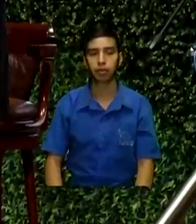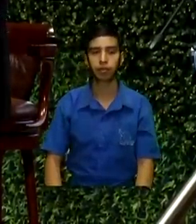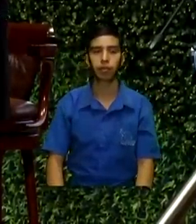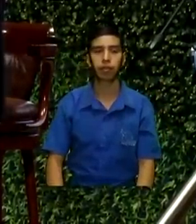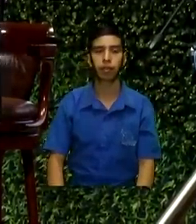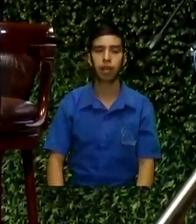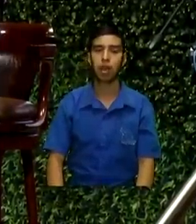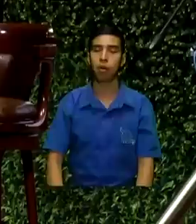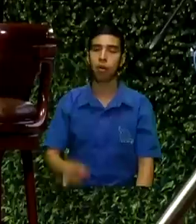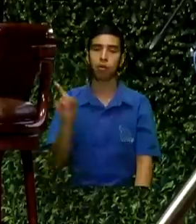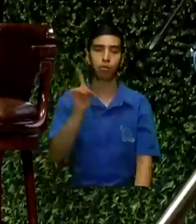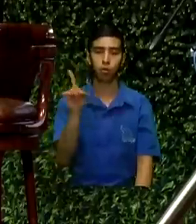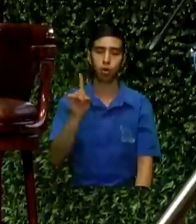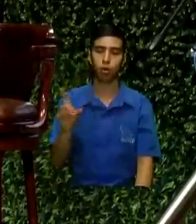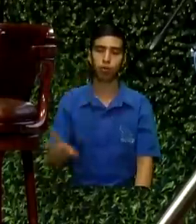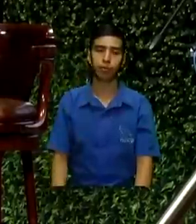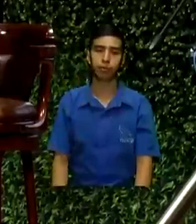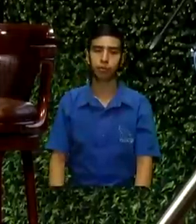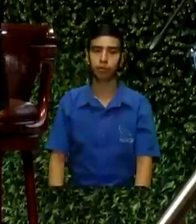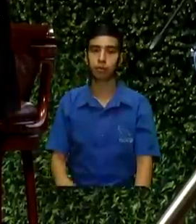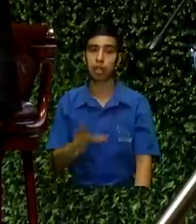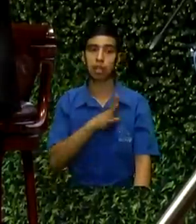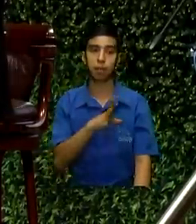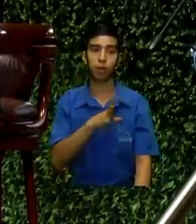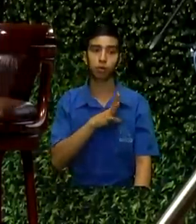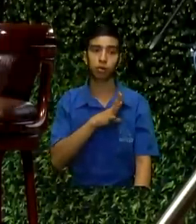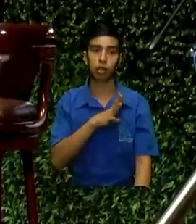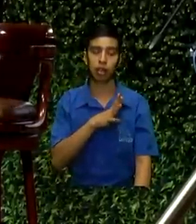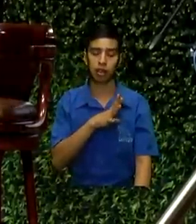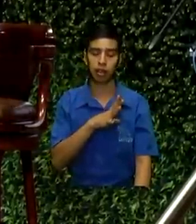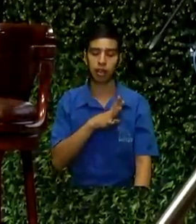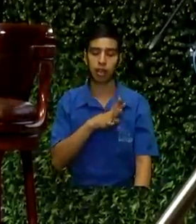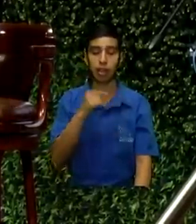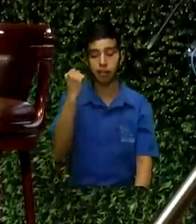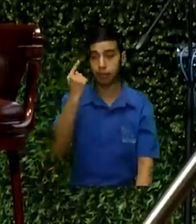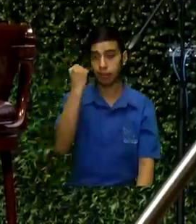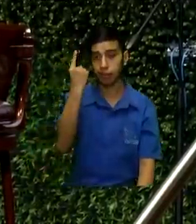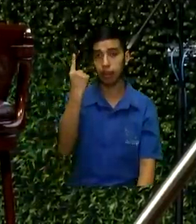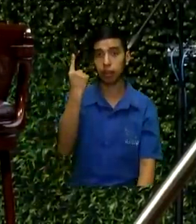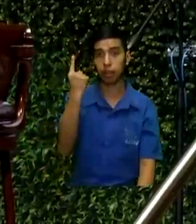No, hermano, tenemos que estar conscientes de esto.